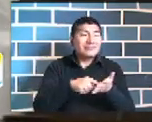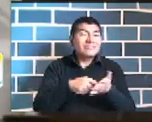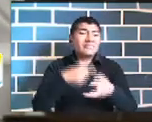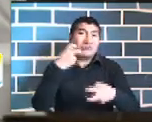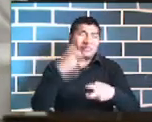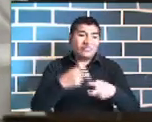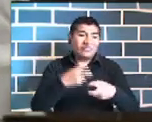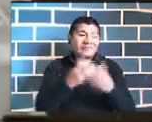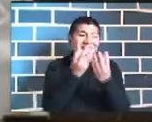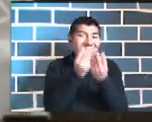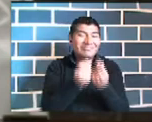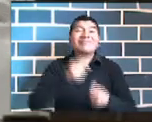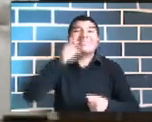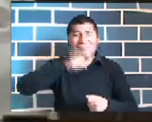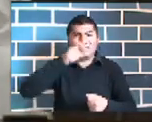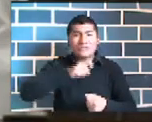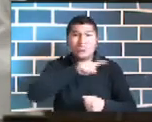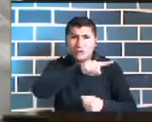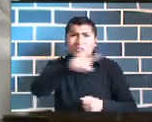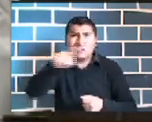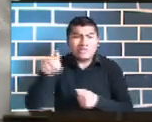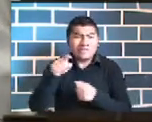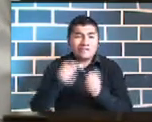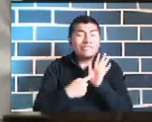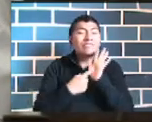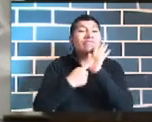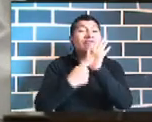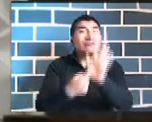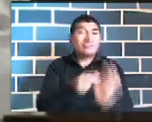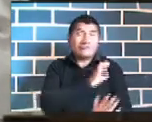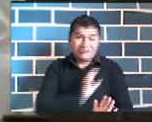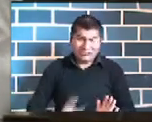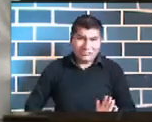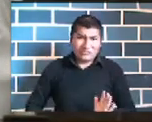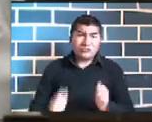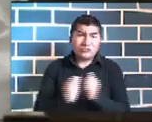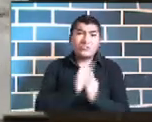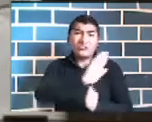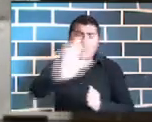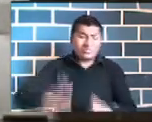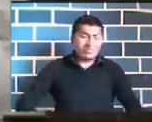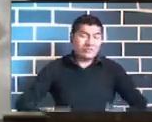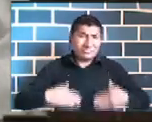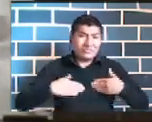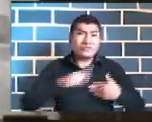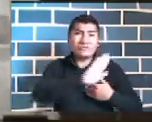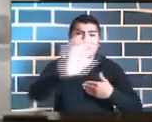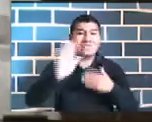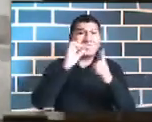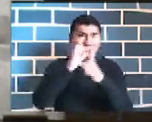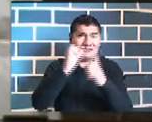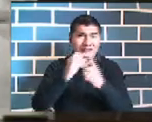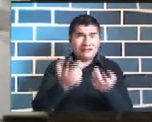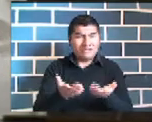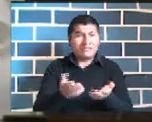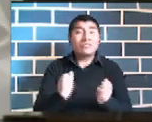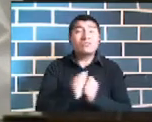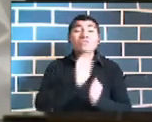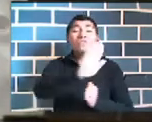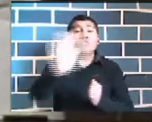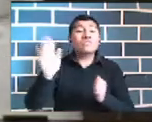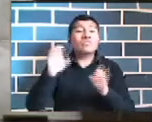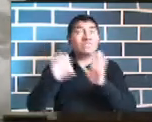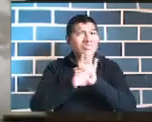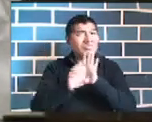que desaparezca. Ustedes háganlo presente a Cristo con su vida, con sus palabras, con su